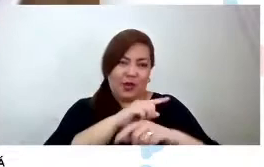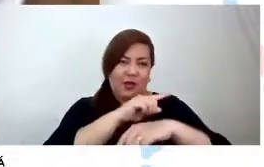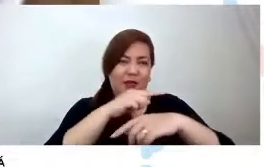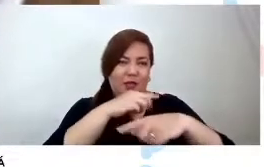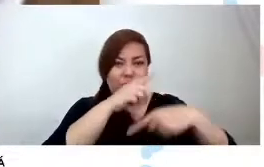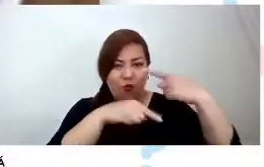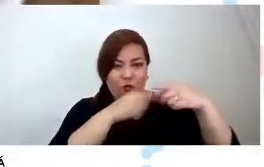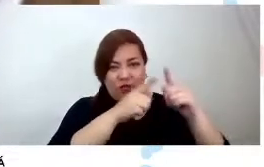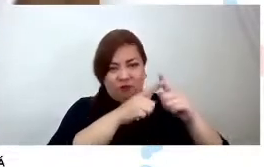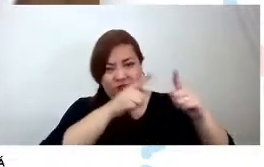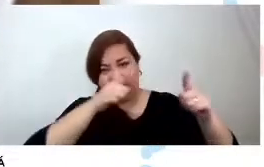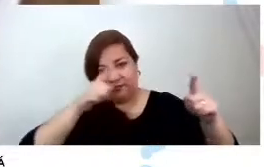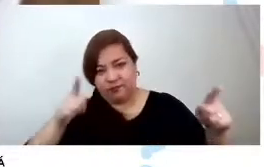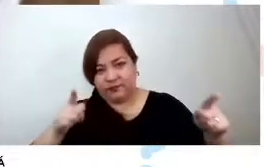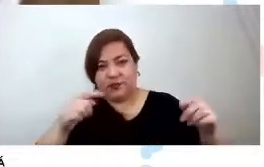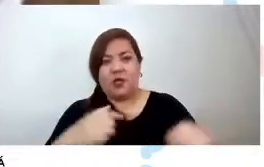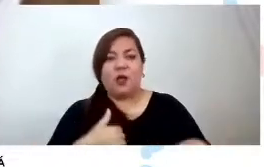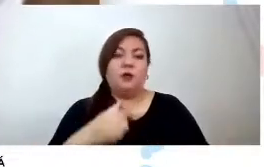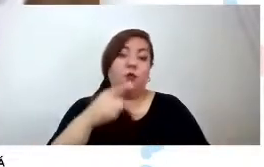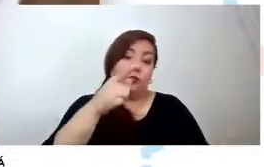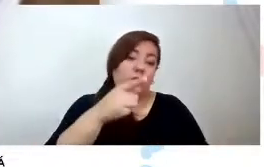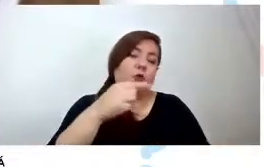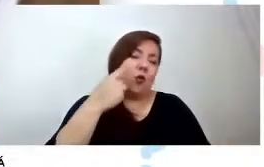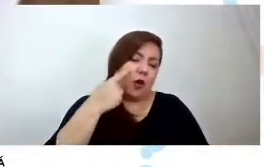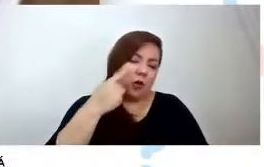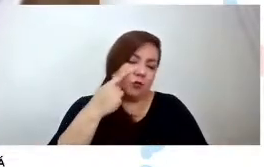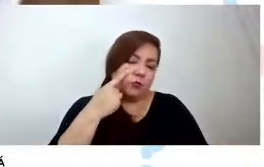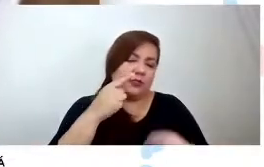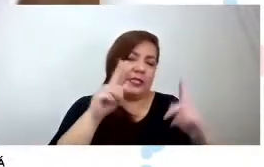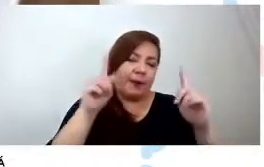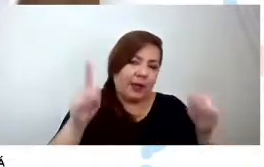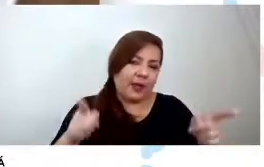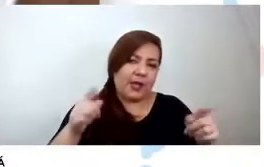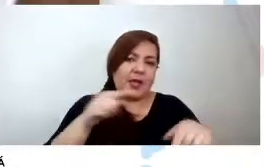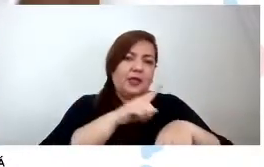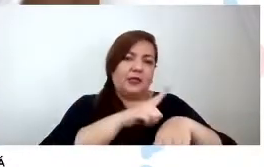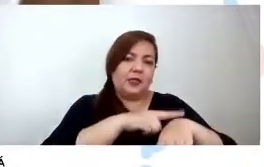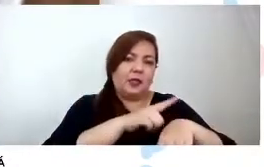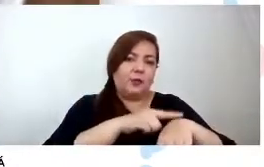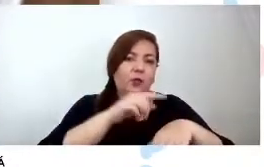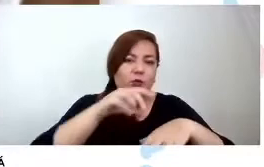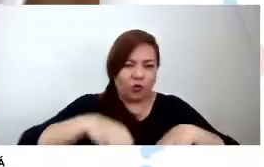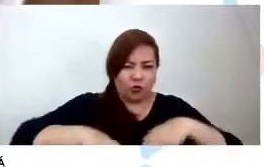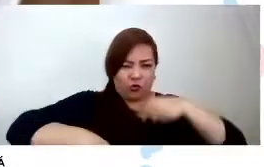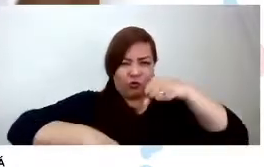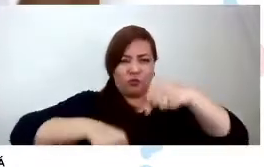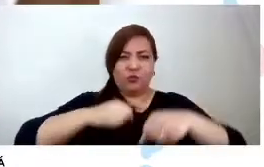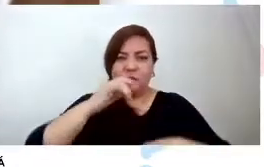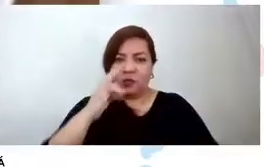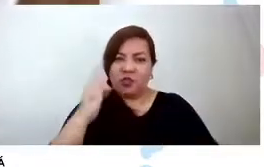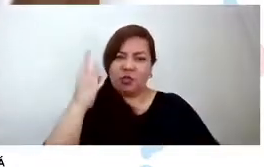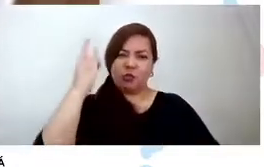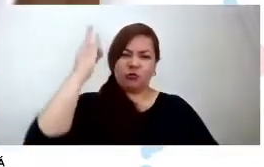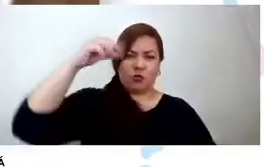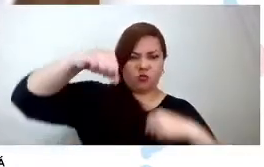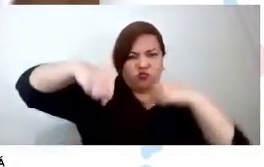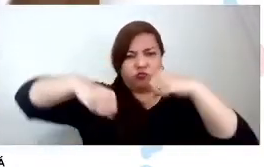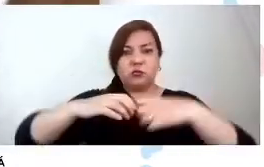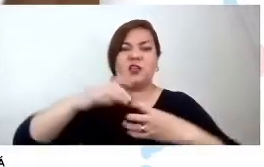reconocer porque se le llama la era de los dinosaurios, ¿ya? En donde vamos a tener el Triásico, el Jurásico y el